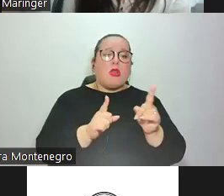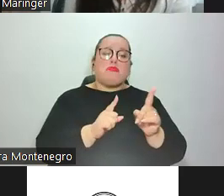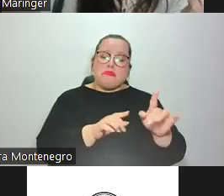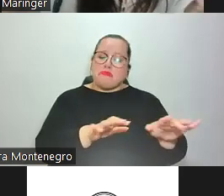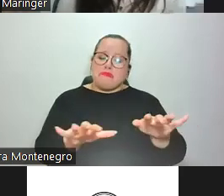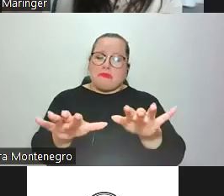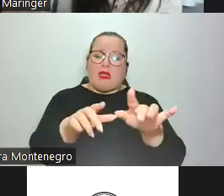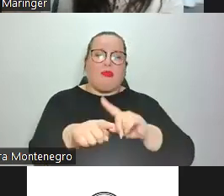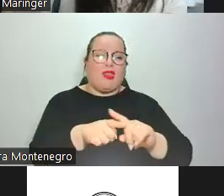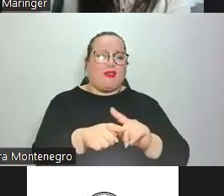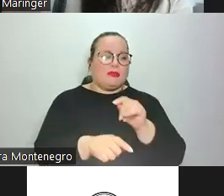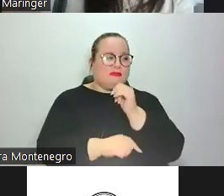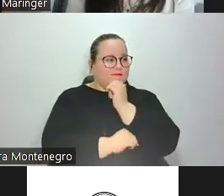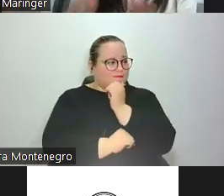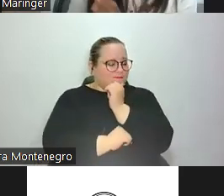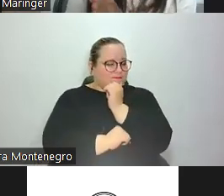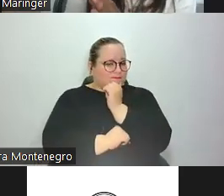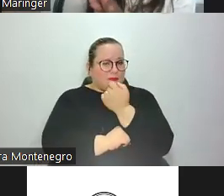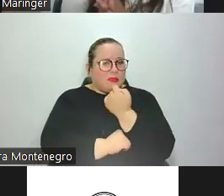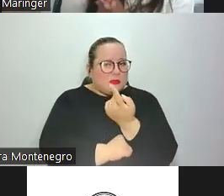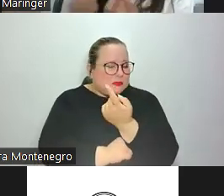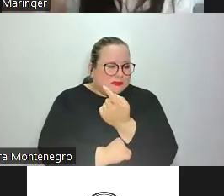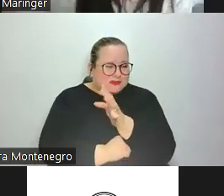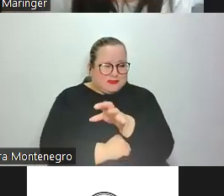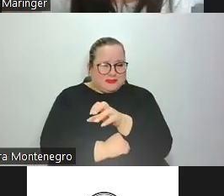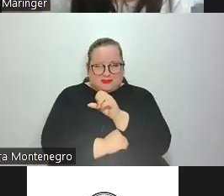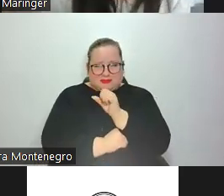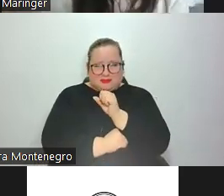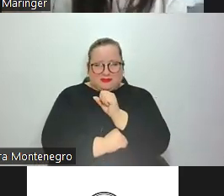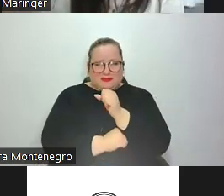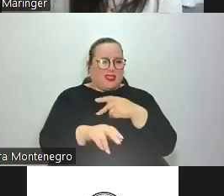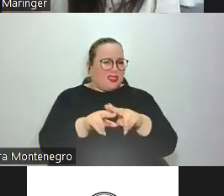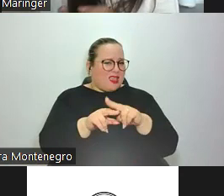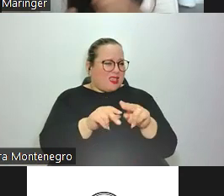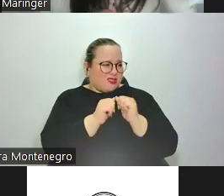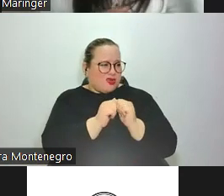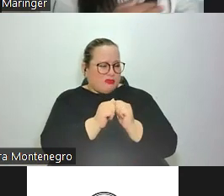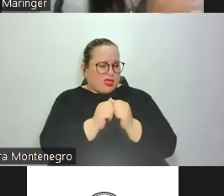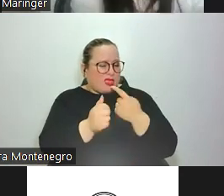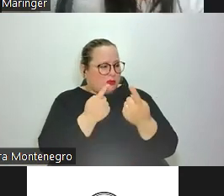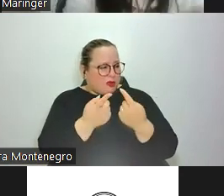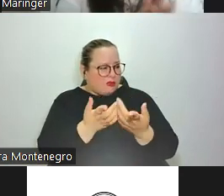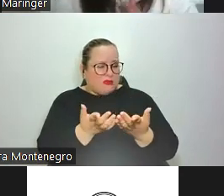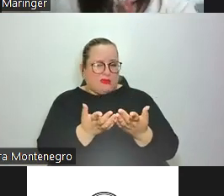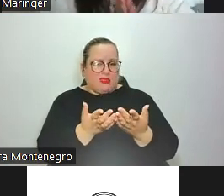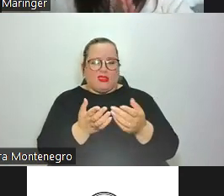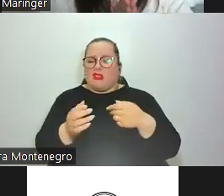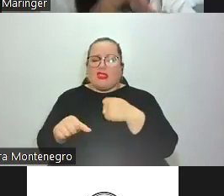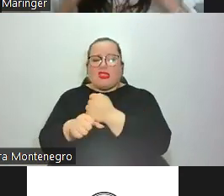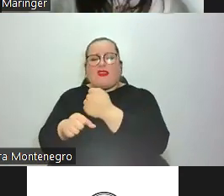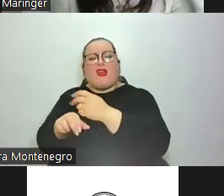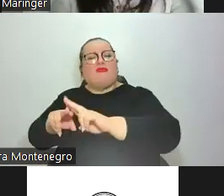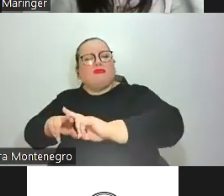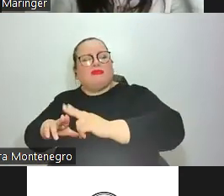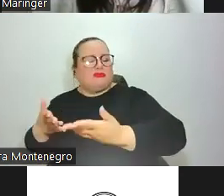pero hay algunos que todavía les da temor preguntar. ¿Qué está haciendo el compañero? ¿En qué está trabajando?